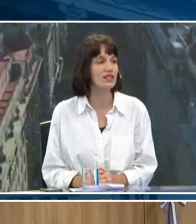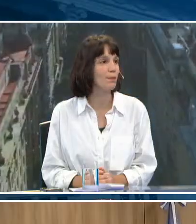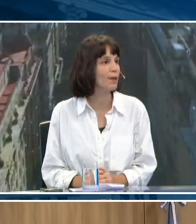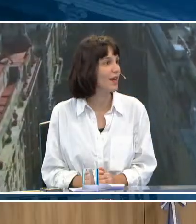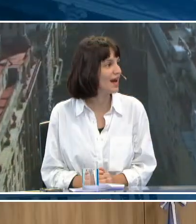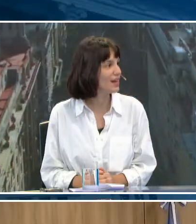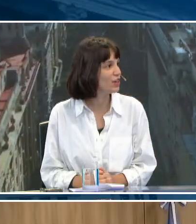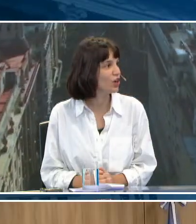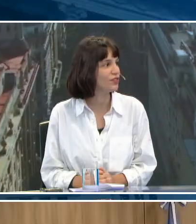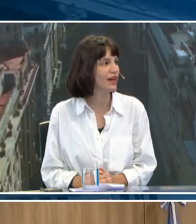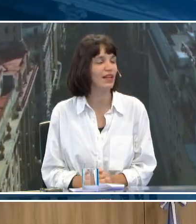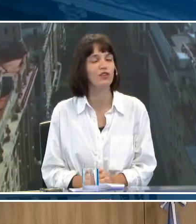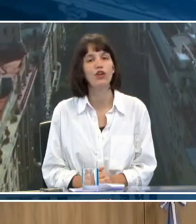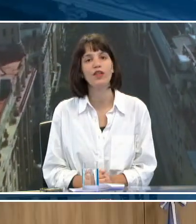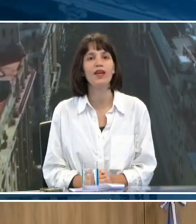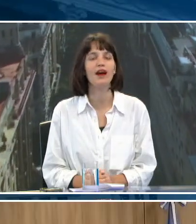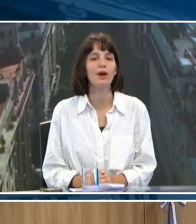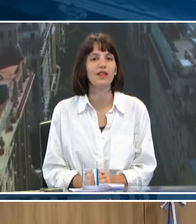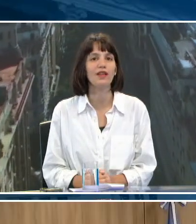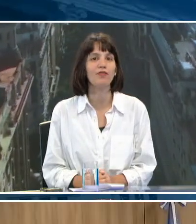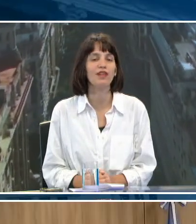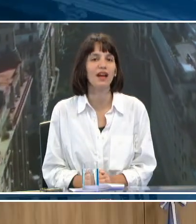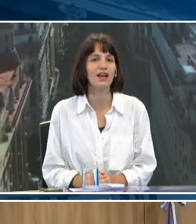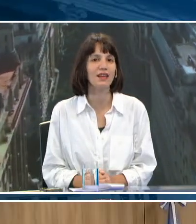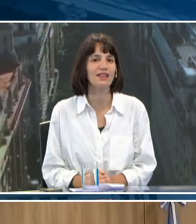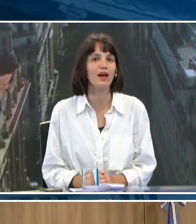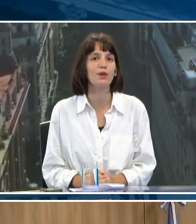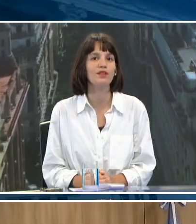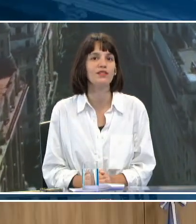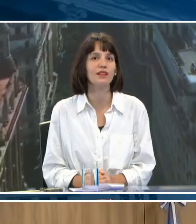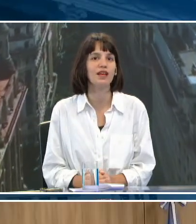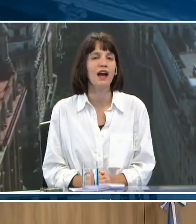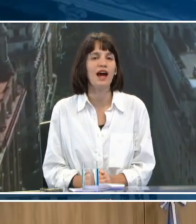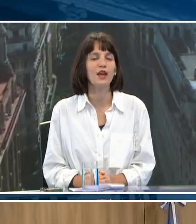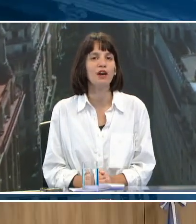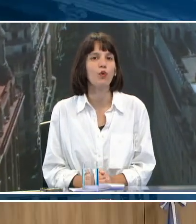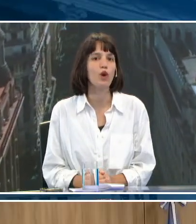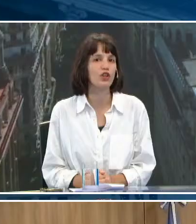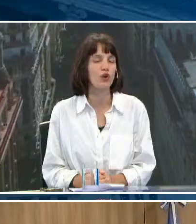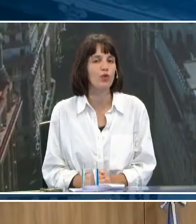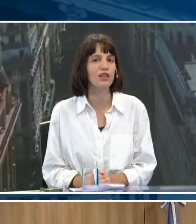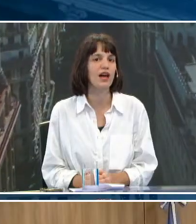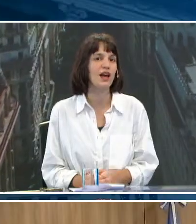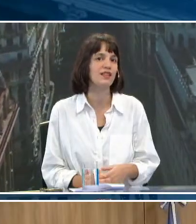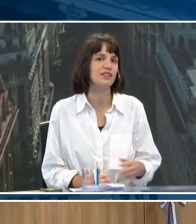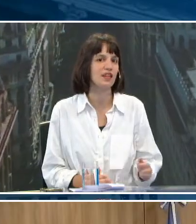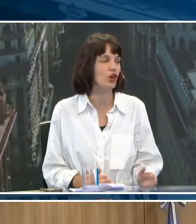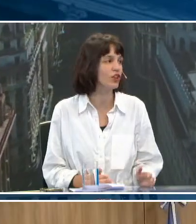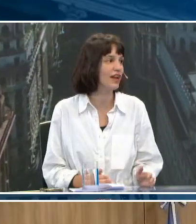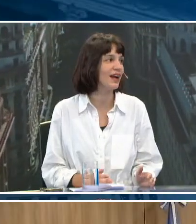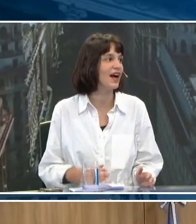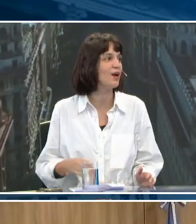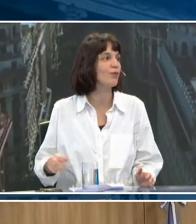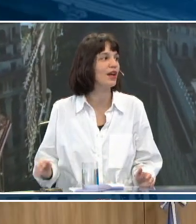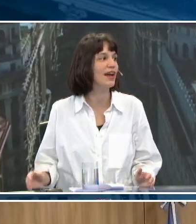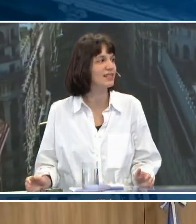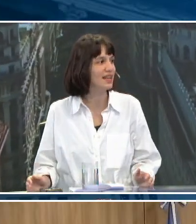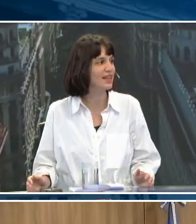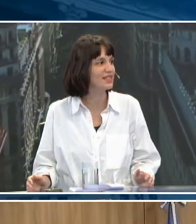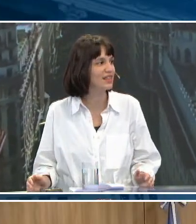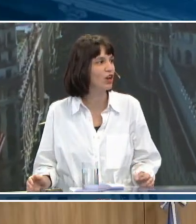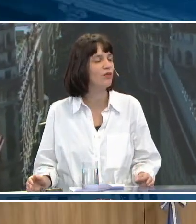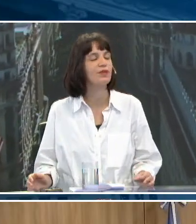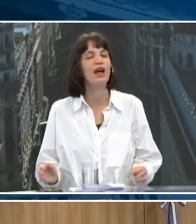estado asambleario, tratando de definir las listas, ven si hay un acuerdo de unidad entre el sector de la Cámpora y